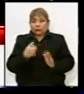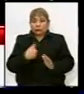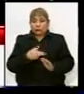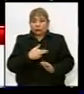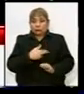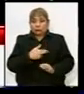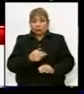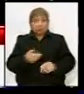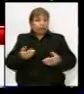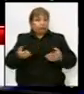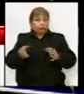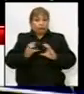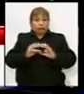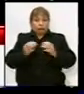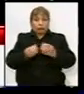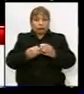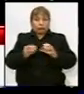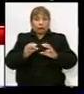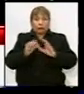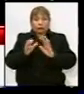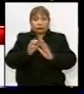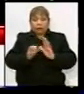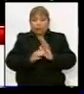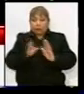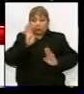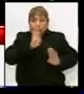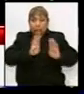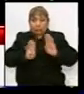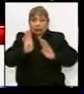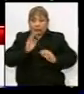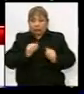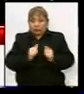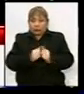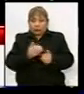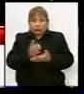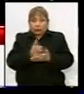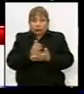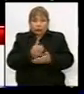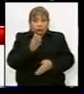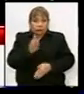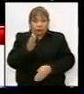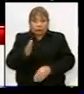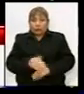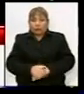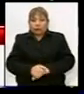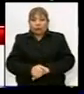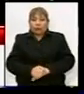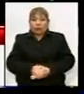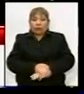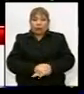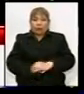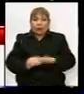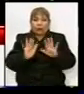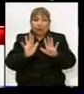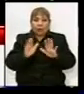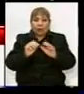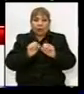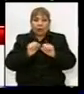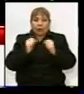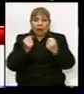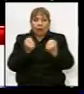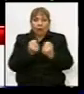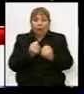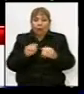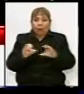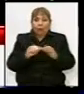como comisión de constitución nos hemos preocupado en participar de casi estas diez sesiones que